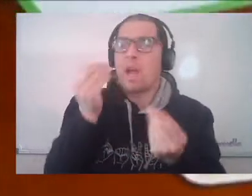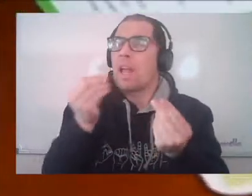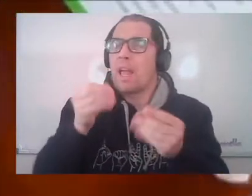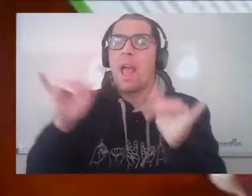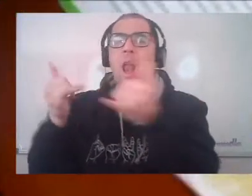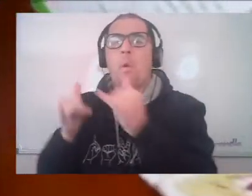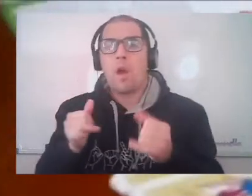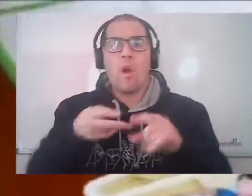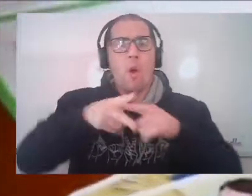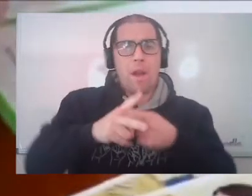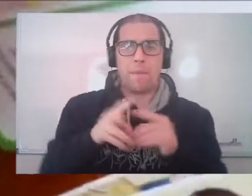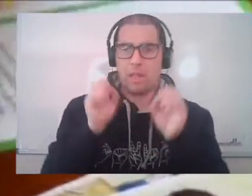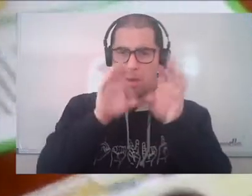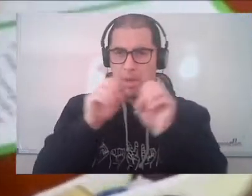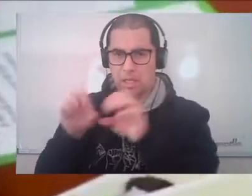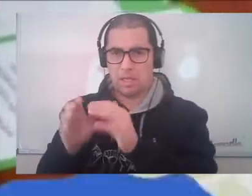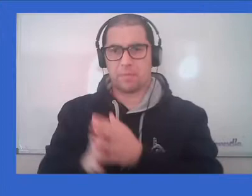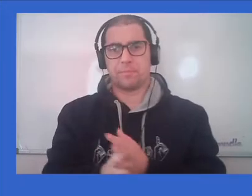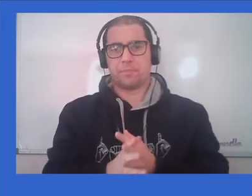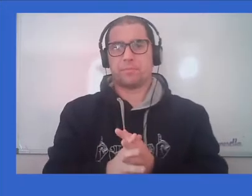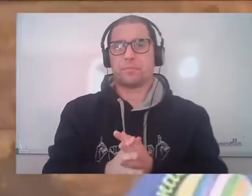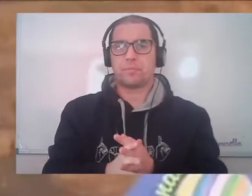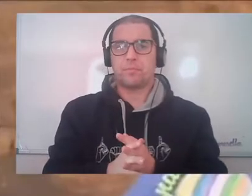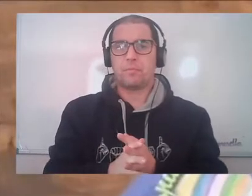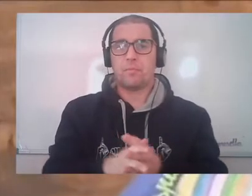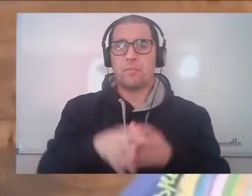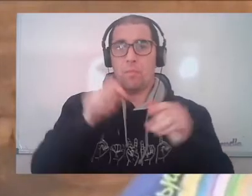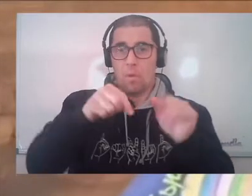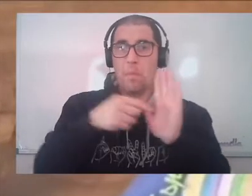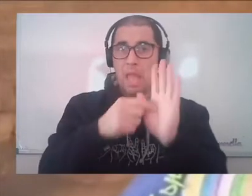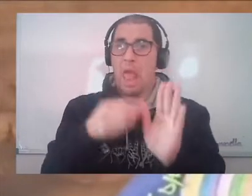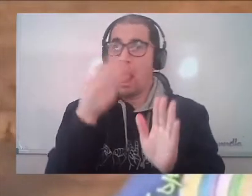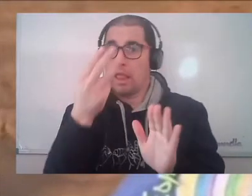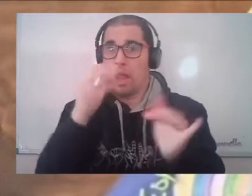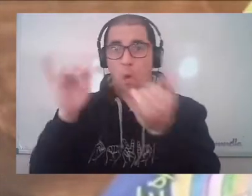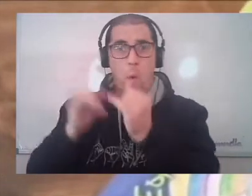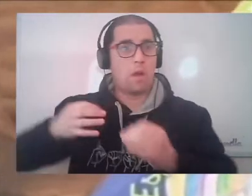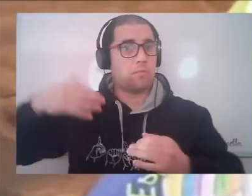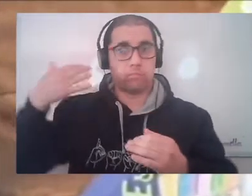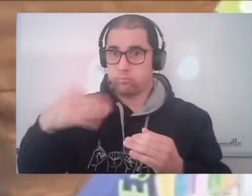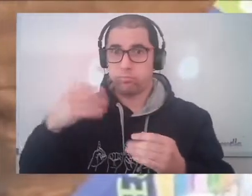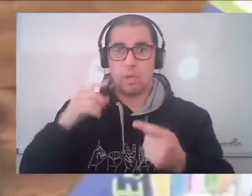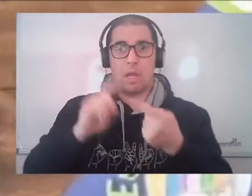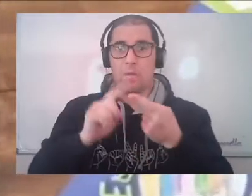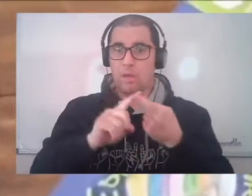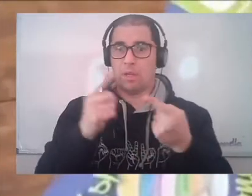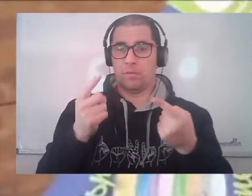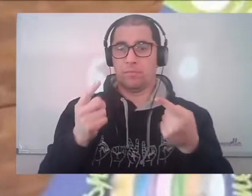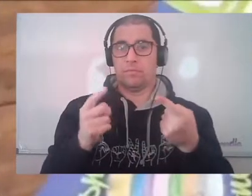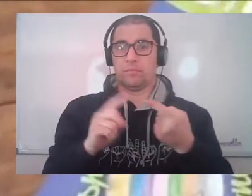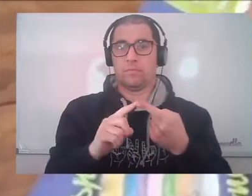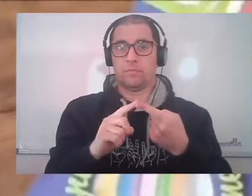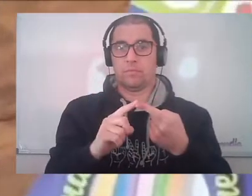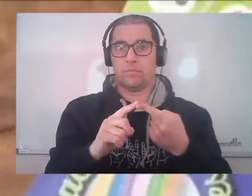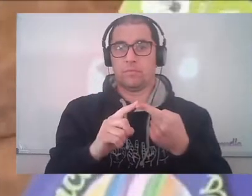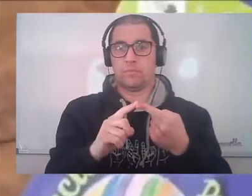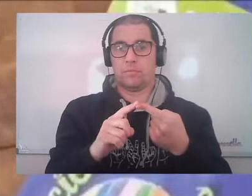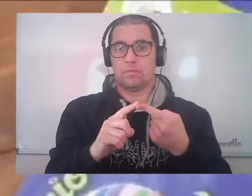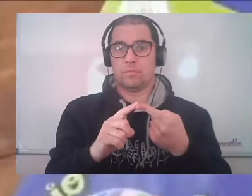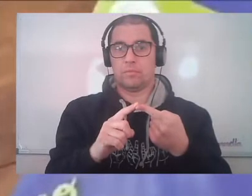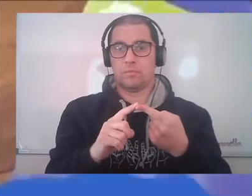el juego como una herramienta de aprendizaje hoy queremos presentarte tres de nuestros ejemplares